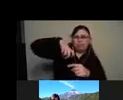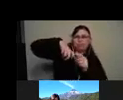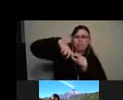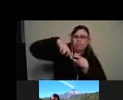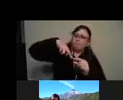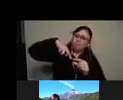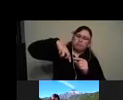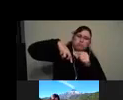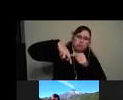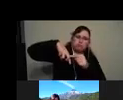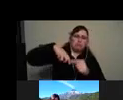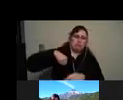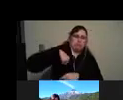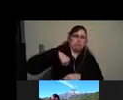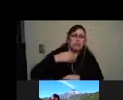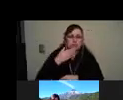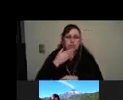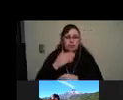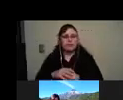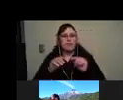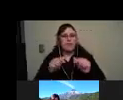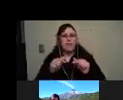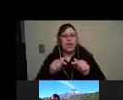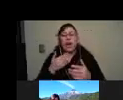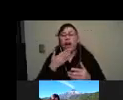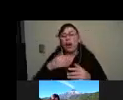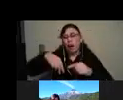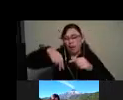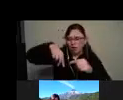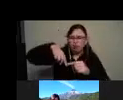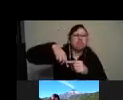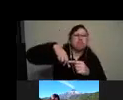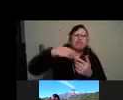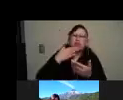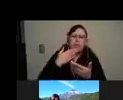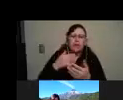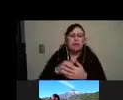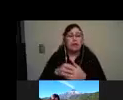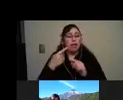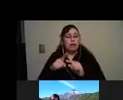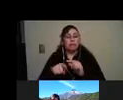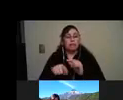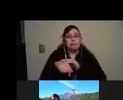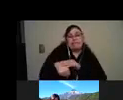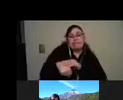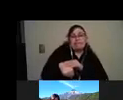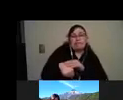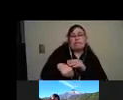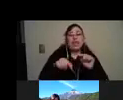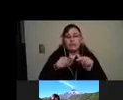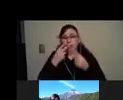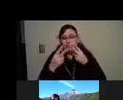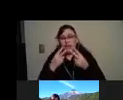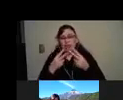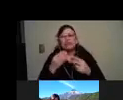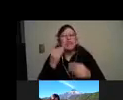puño, con un pie metido, con una rotación externa de la extremidad inferior, ¿cierto? Y con un miembro superior aducido. Ya, esa es la postura típica